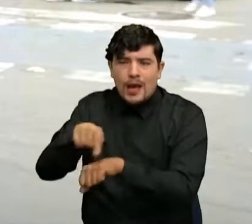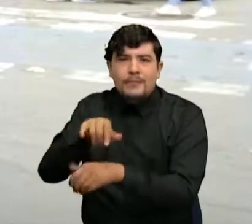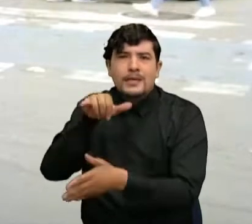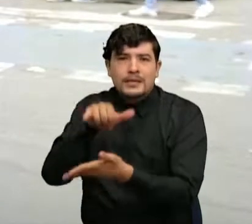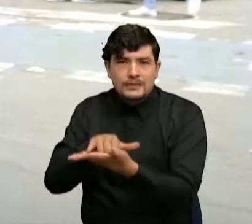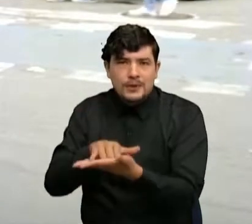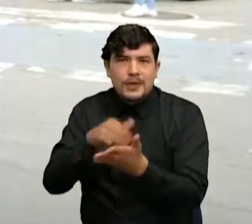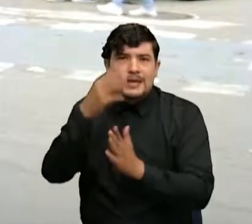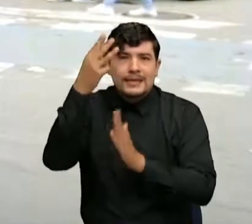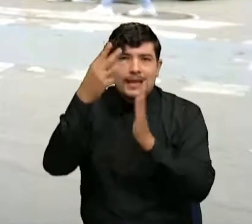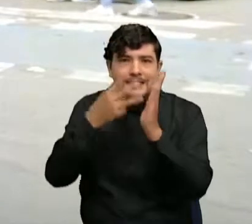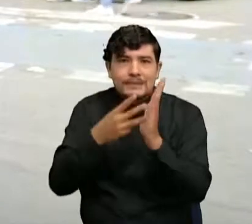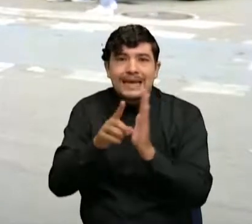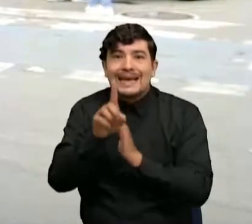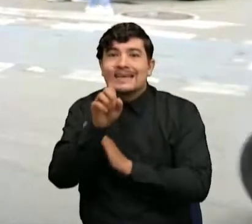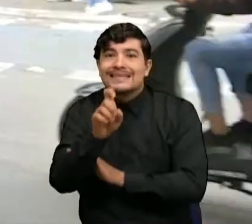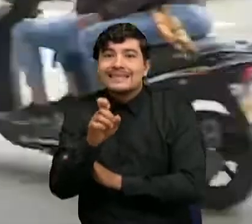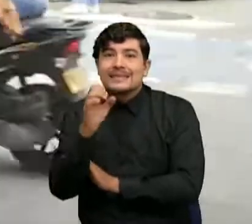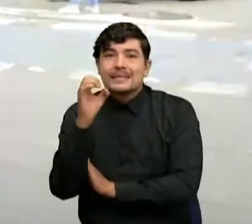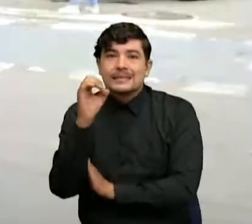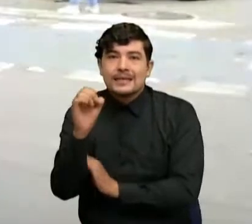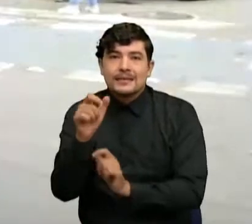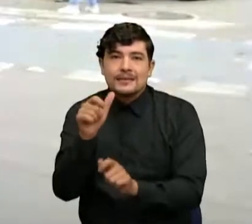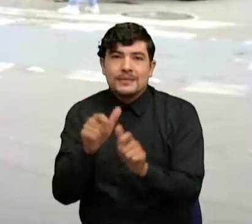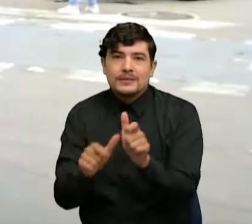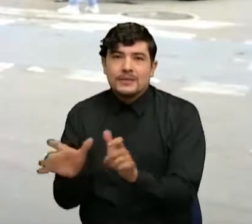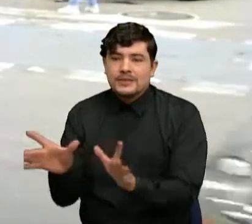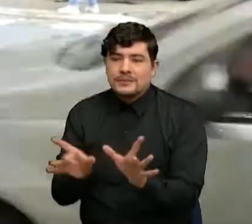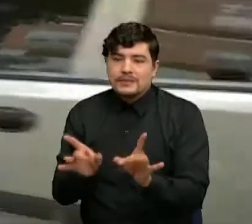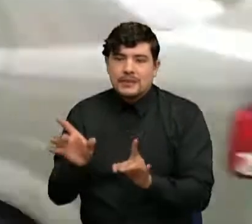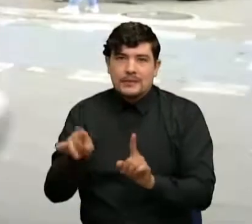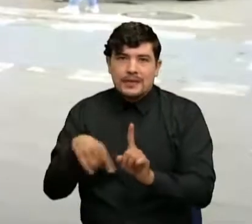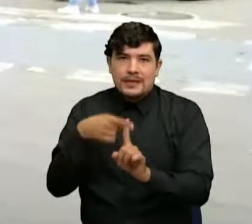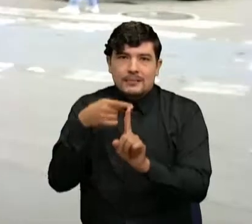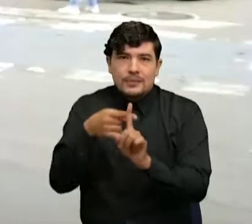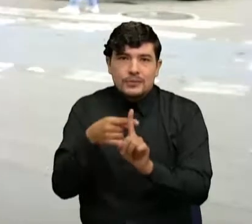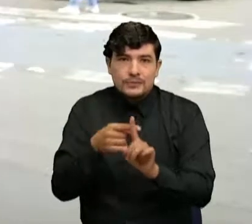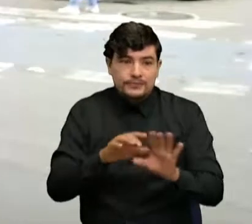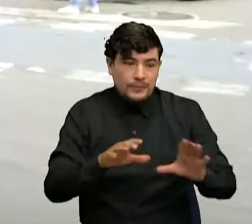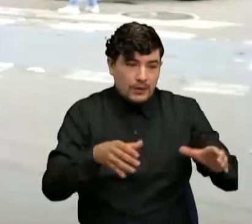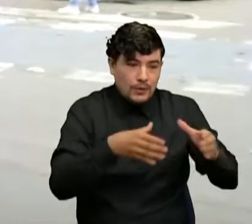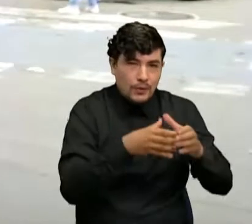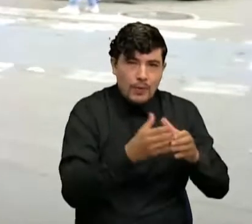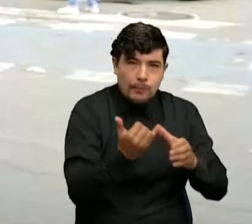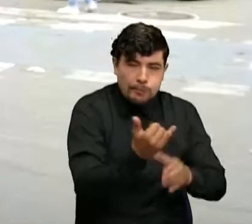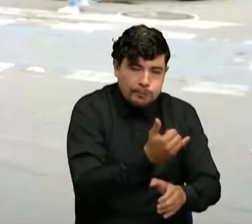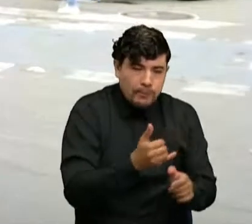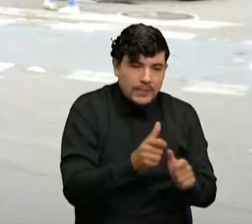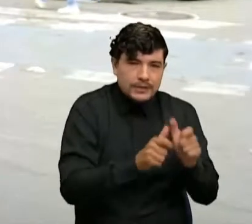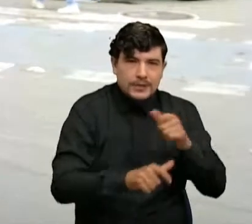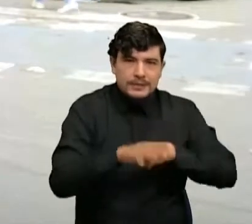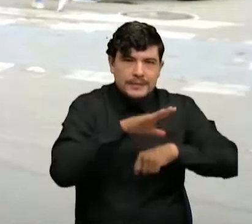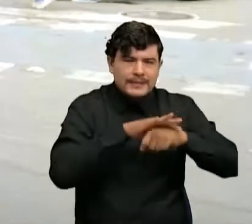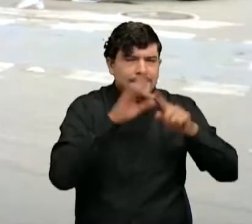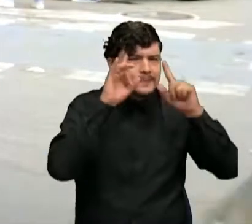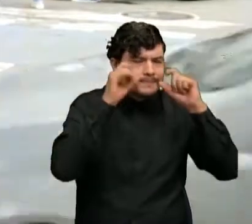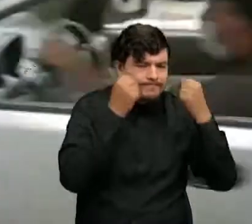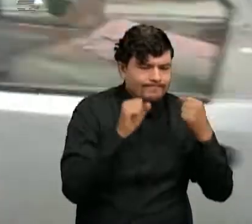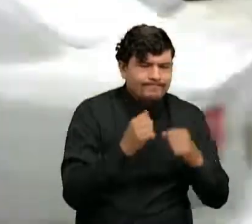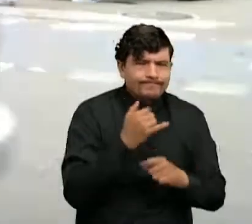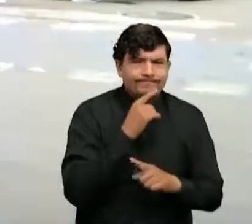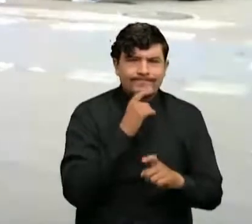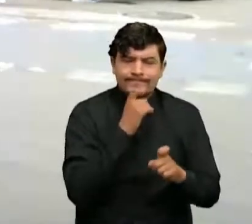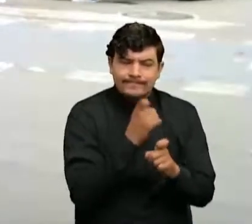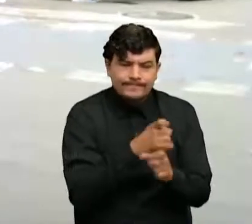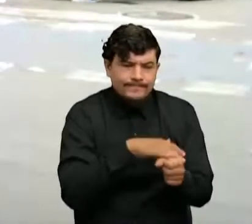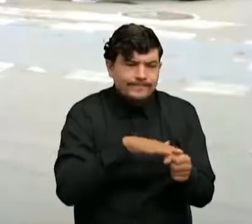otros 3.060 contagiados. Para el cuerpo médico esta situación es bastante grave, sobre todo para